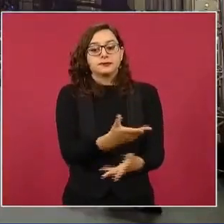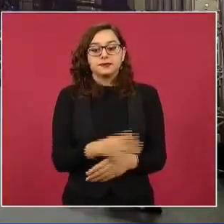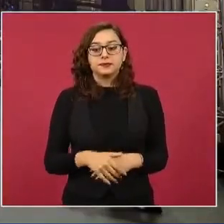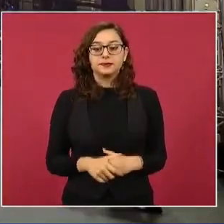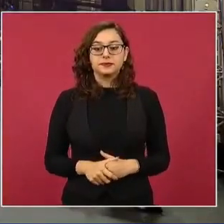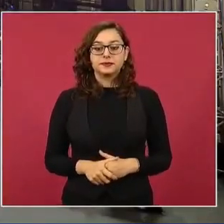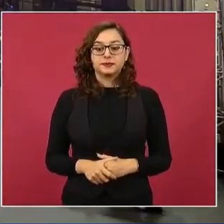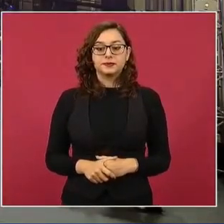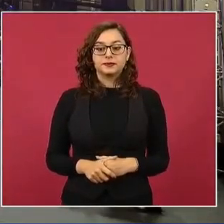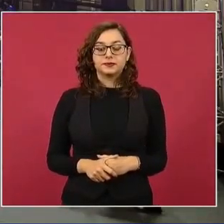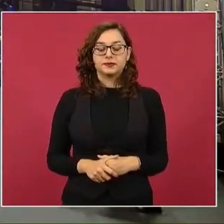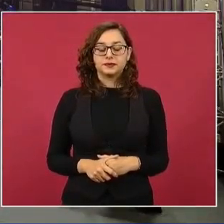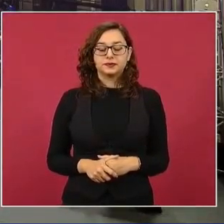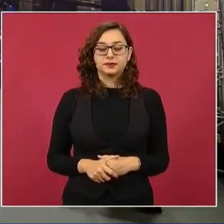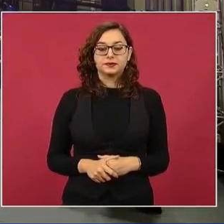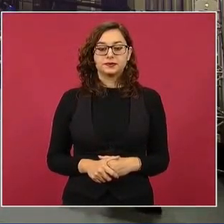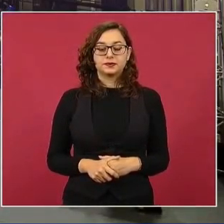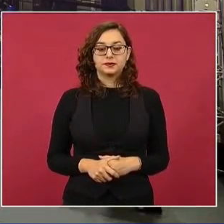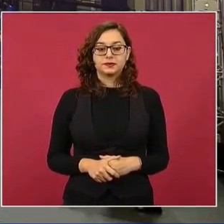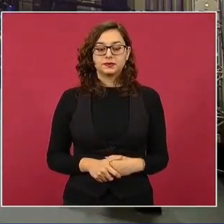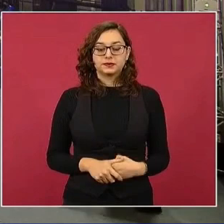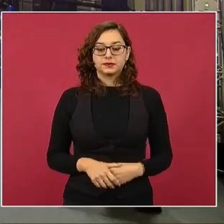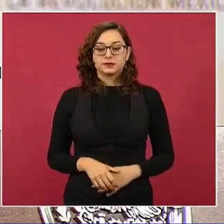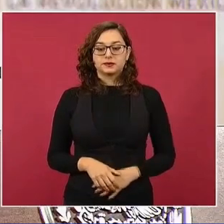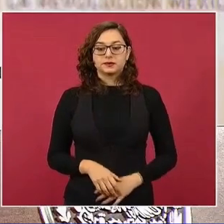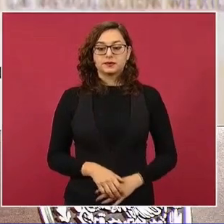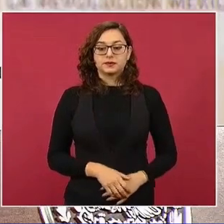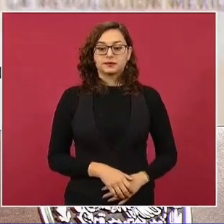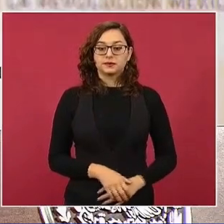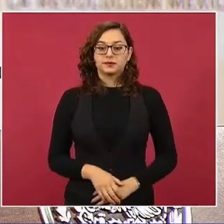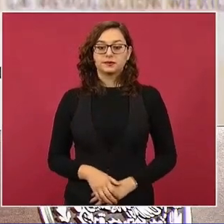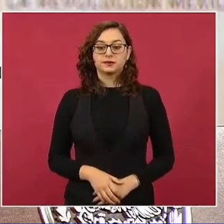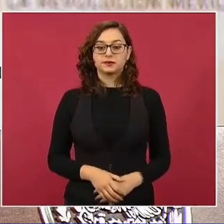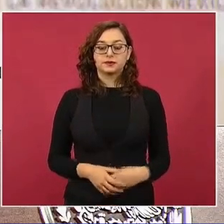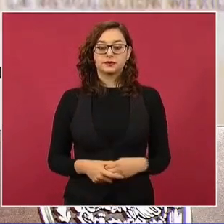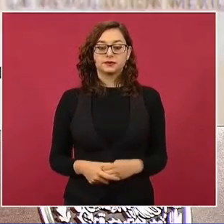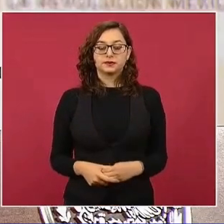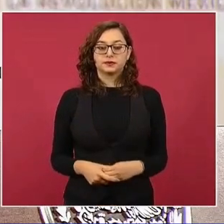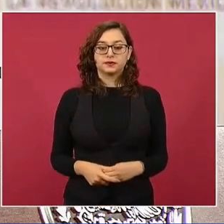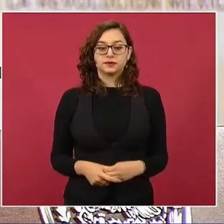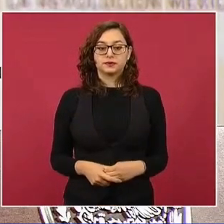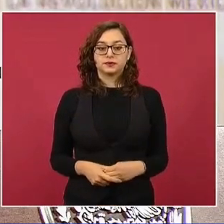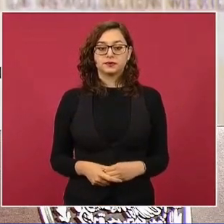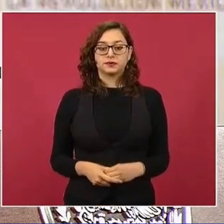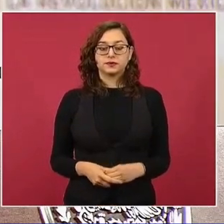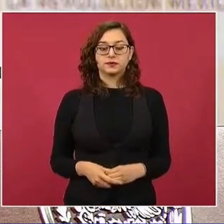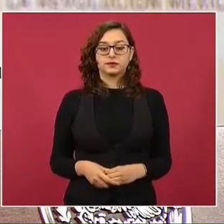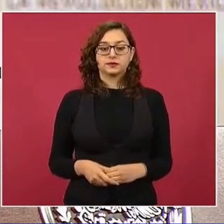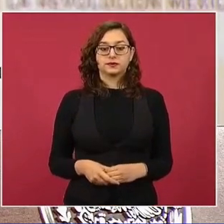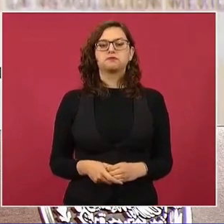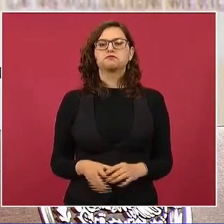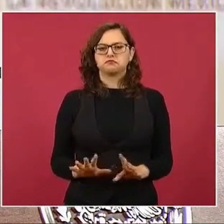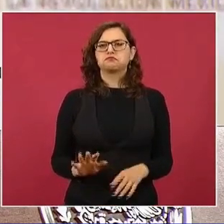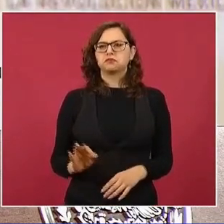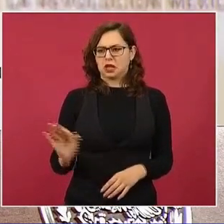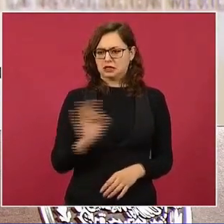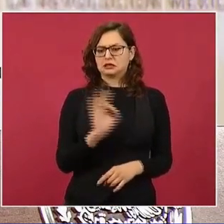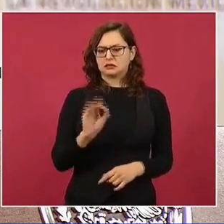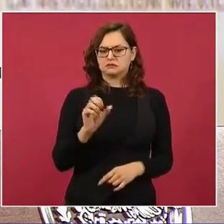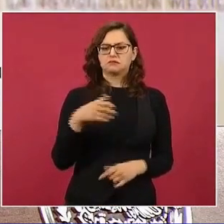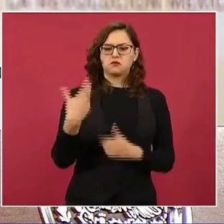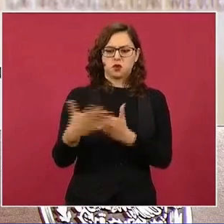Bueno, es muy probable que este fin de semana se reanuden las giras